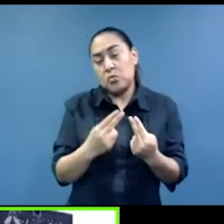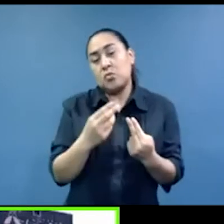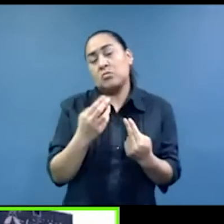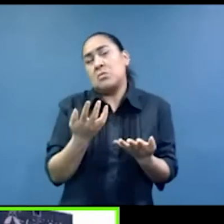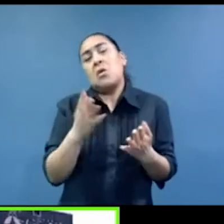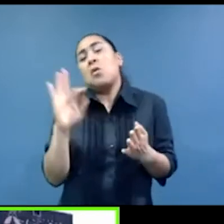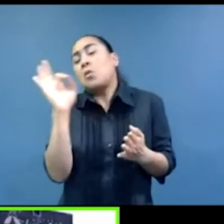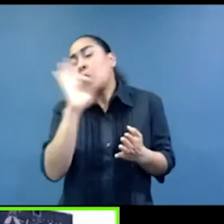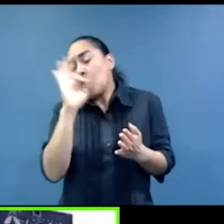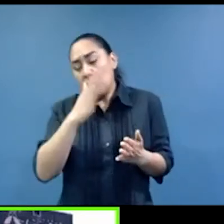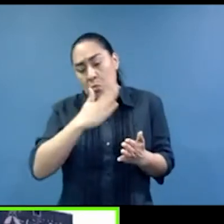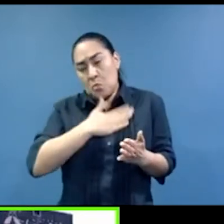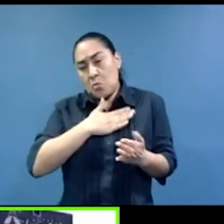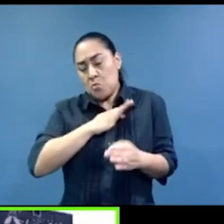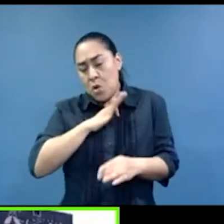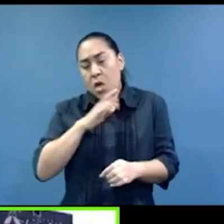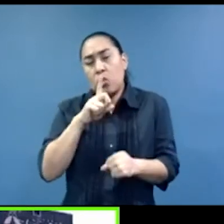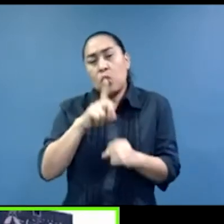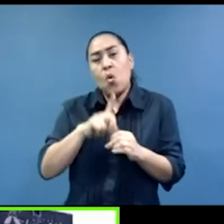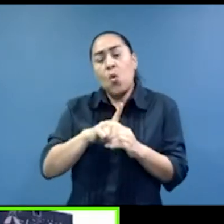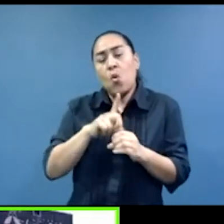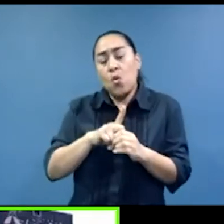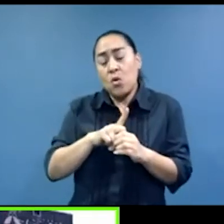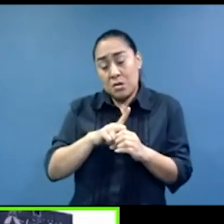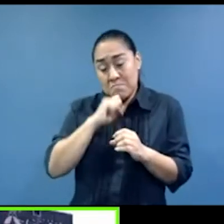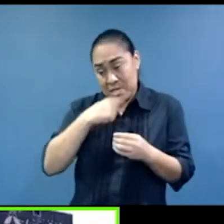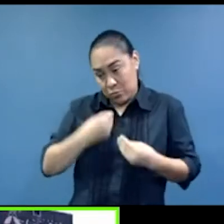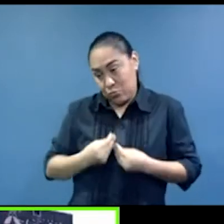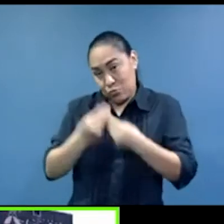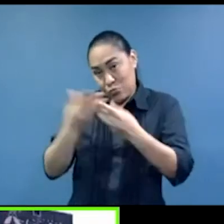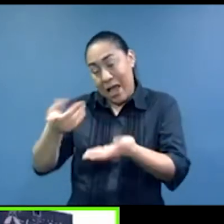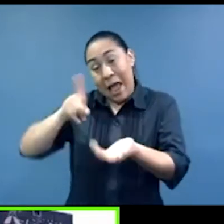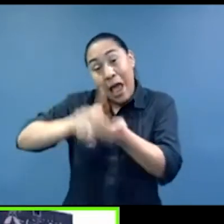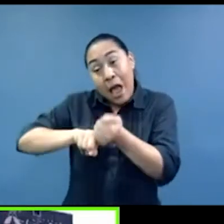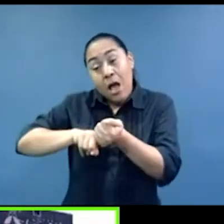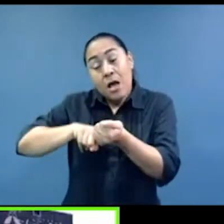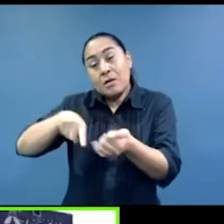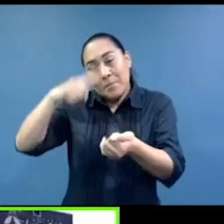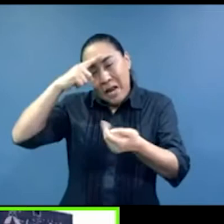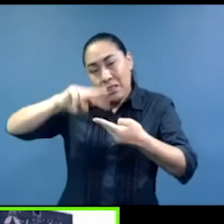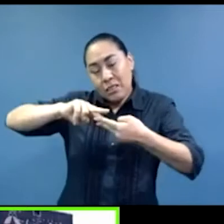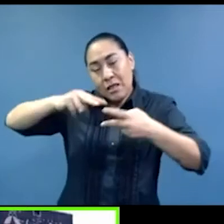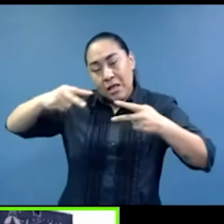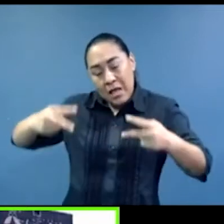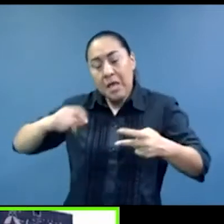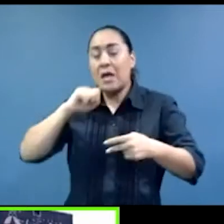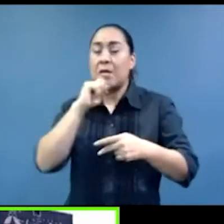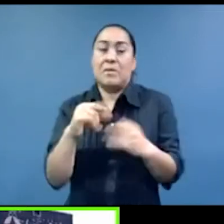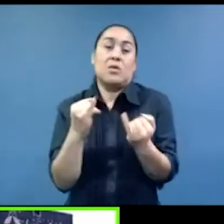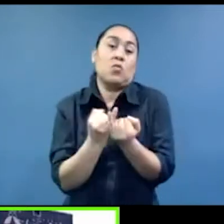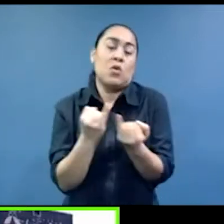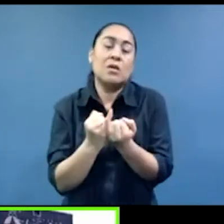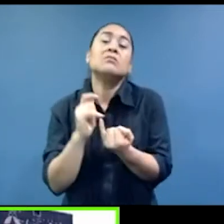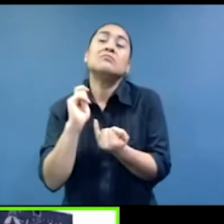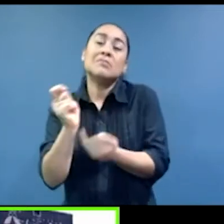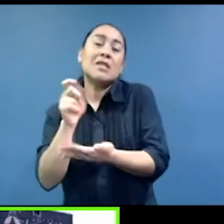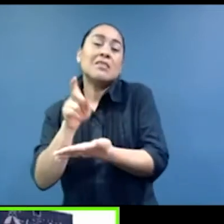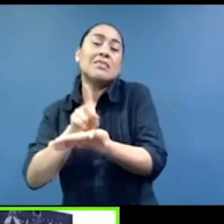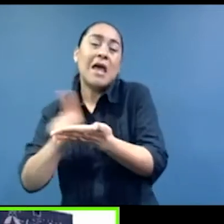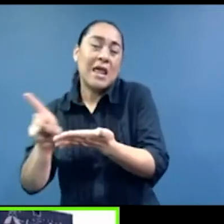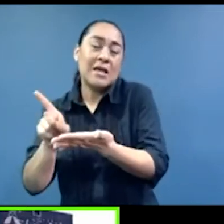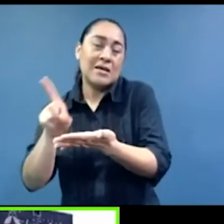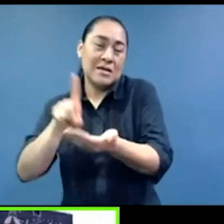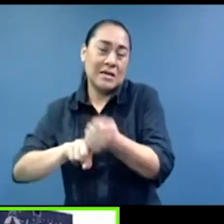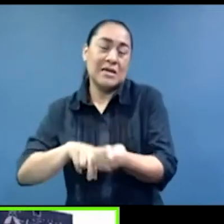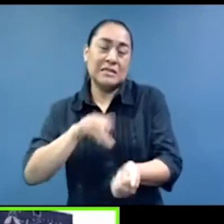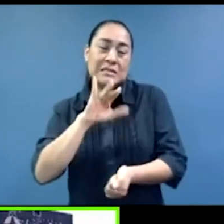donación de material genético y también para los efectos del derecho civil se tendría que